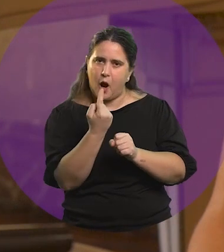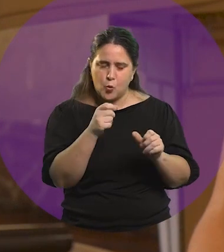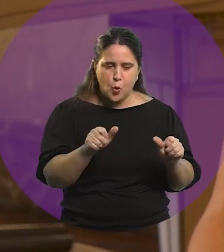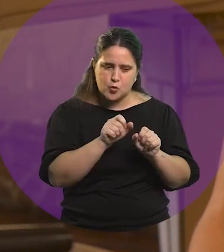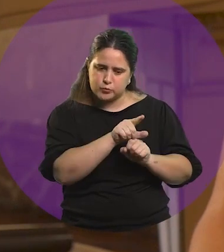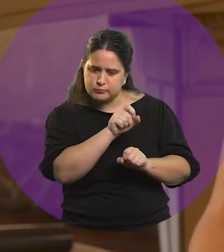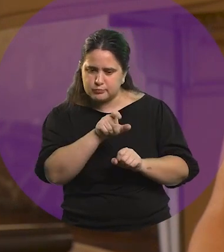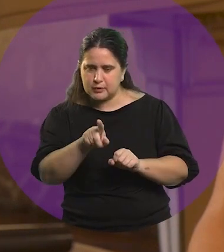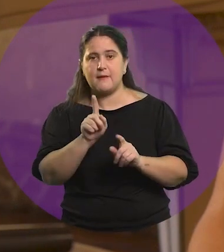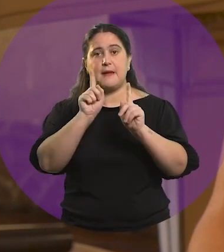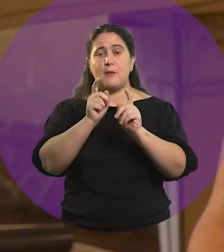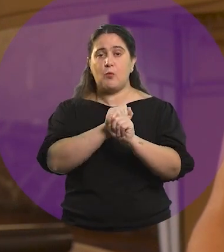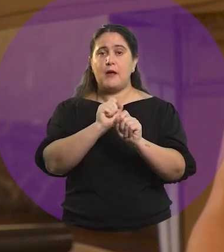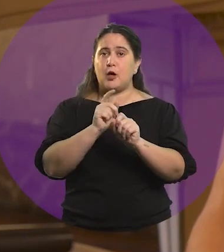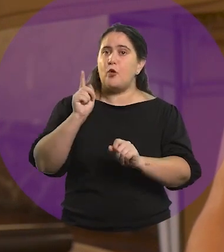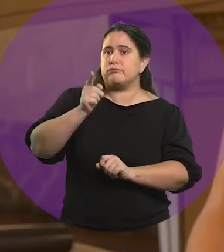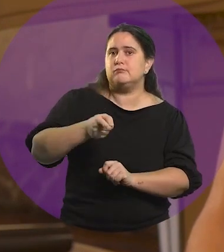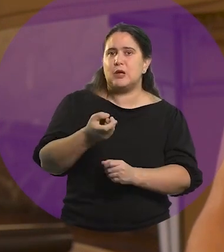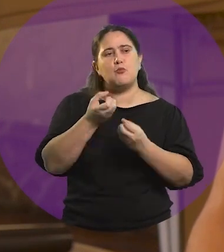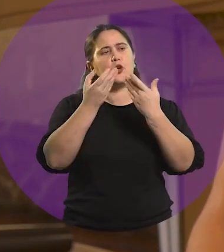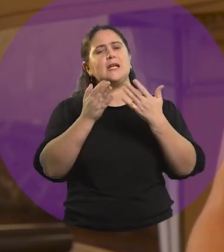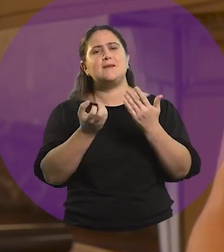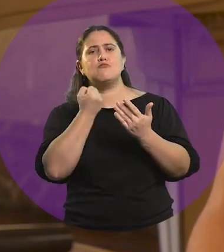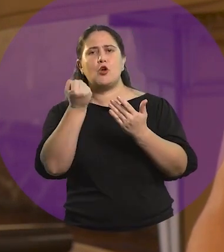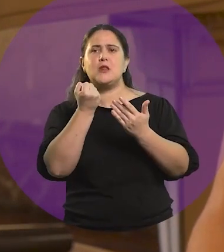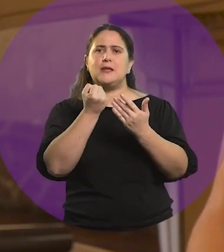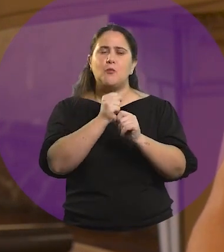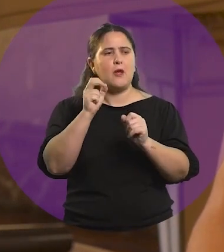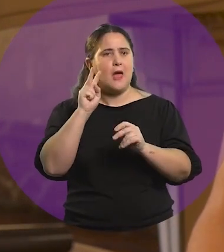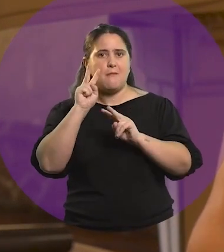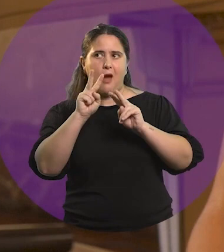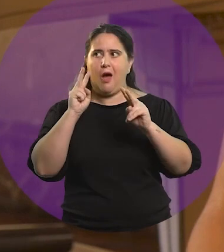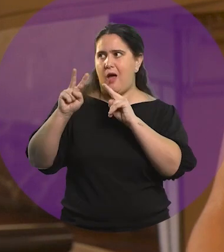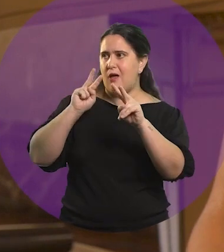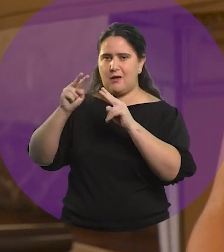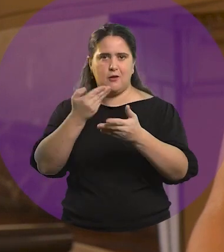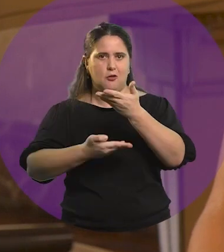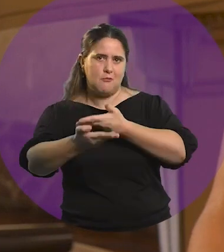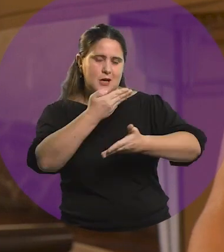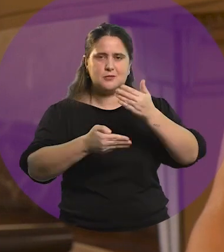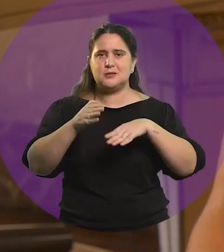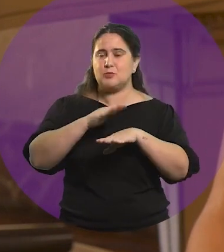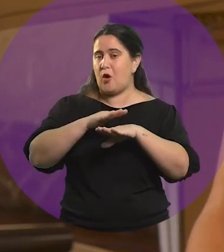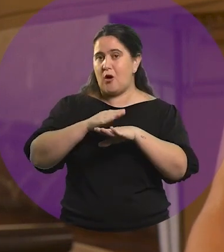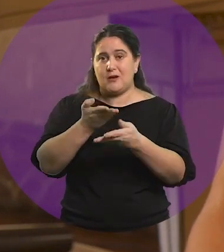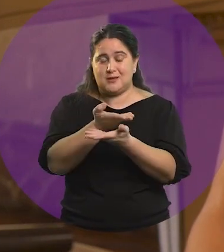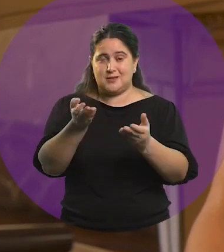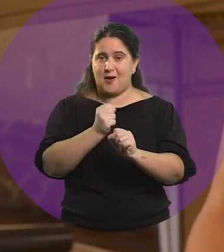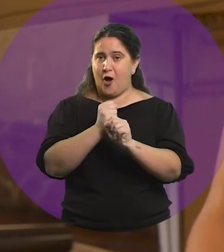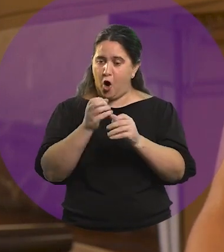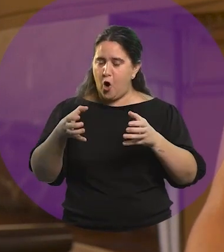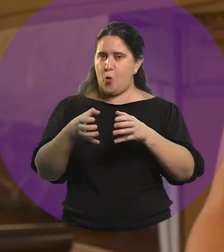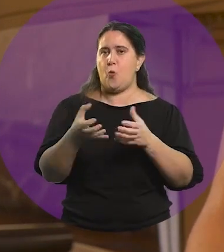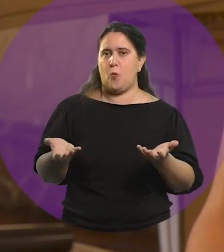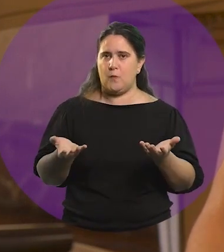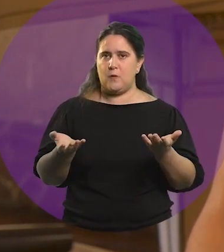tarea. Y lo otro es a poder ser declarativos acerca de por qué es importante traer la mirada del otro en una tarea que es social y que es